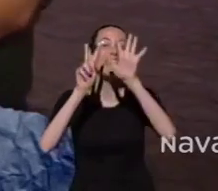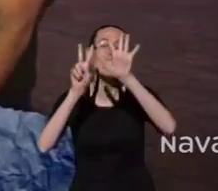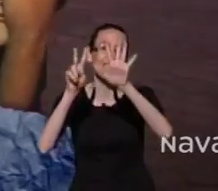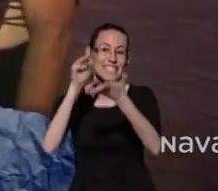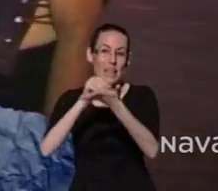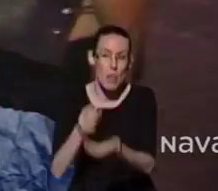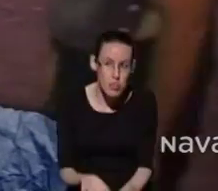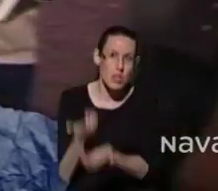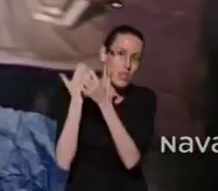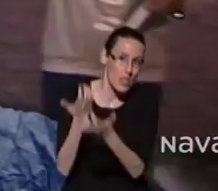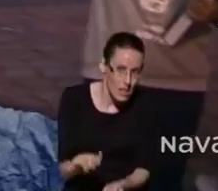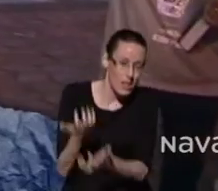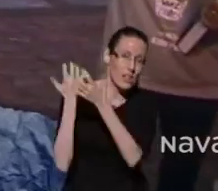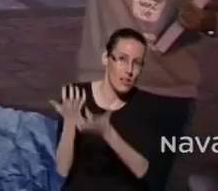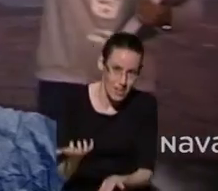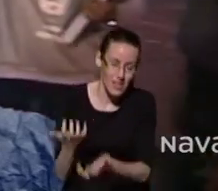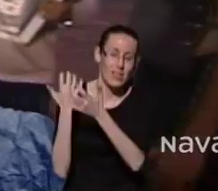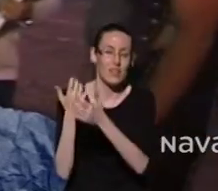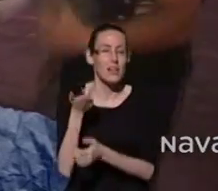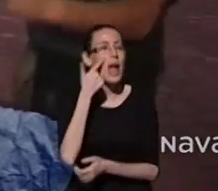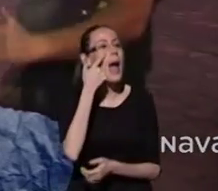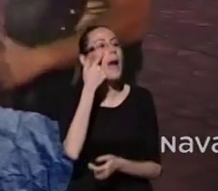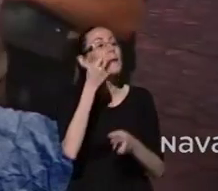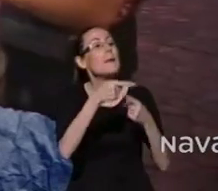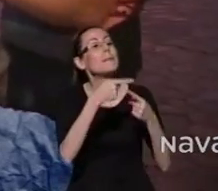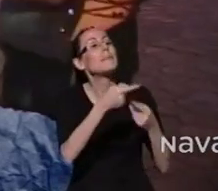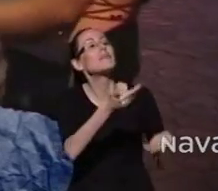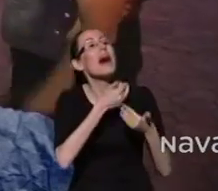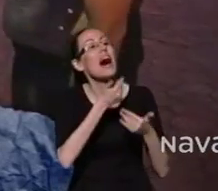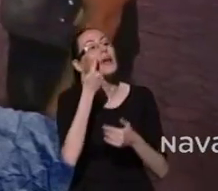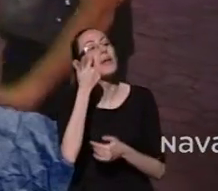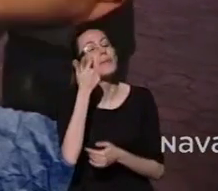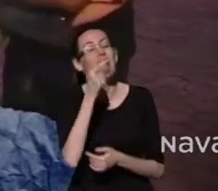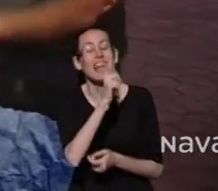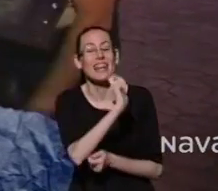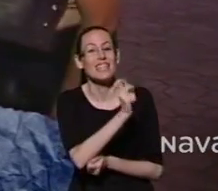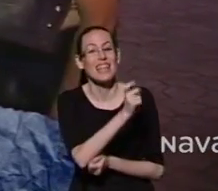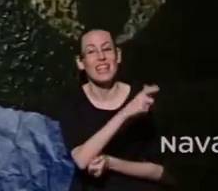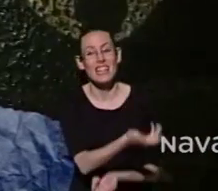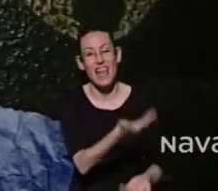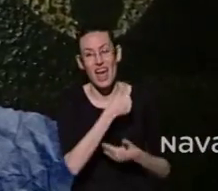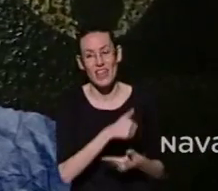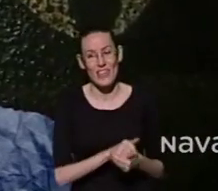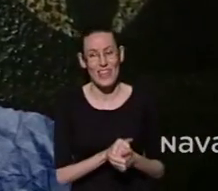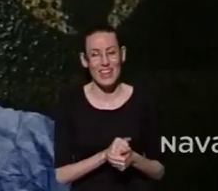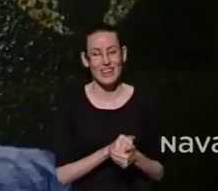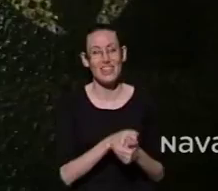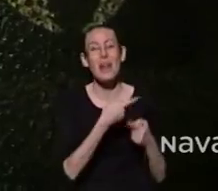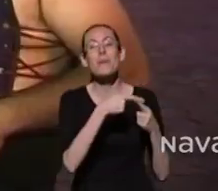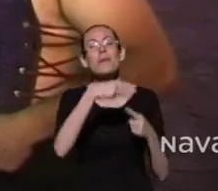por aquí. Venga. Que le ayudas a. Que esto a de normal es uno que levanta mano, y el que pone la piedra, que es mi primo Miquel. Venga,